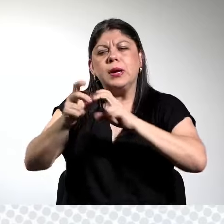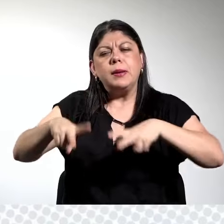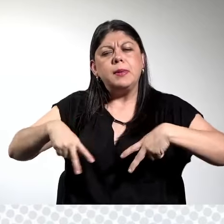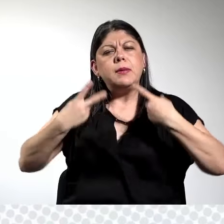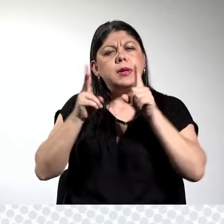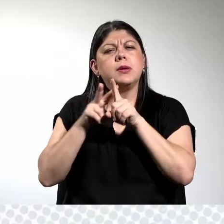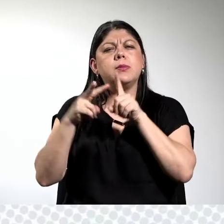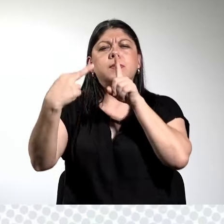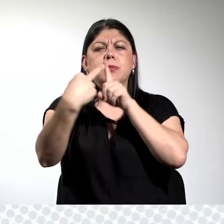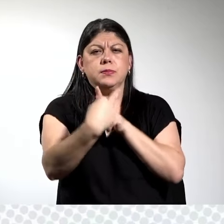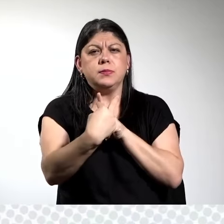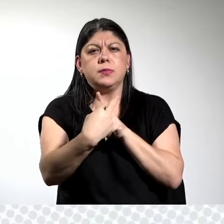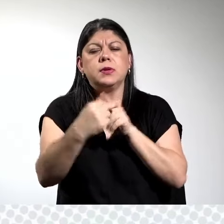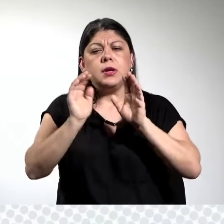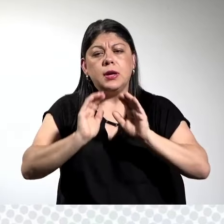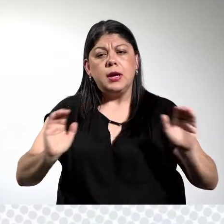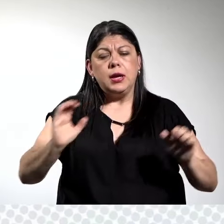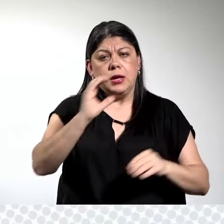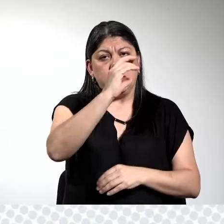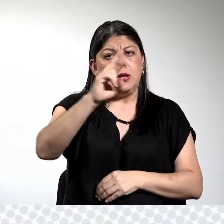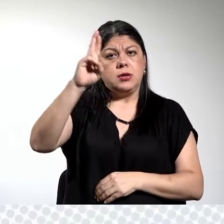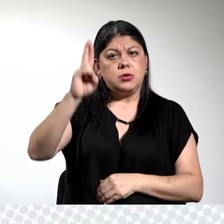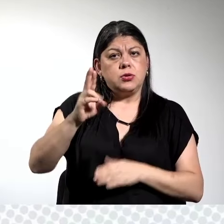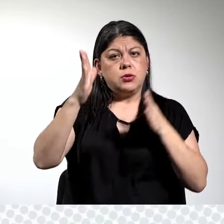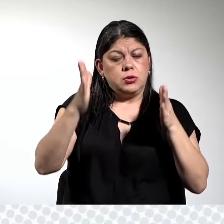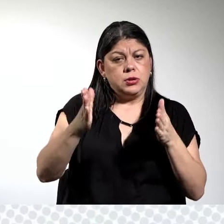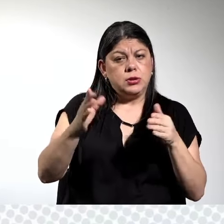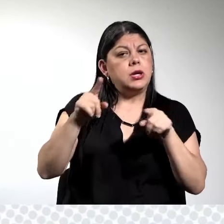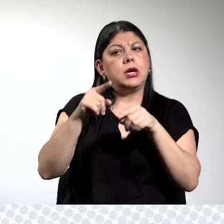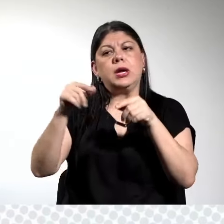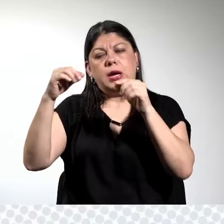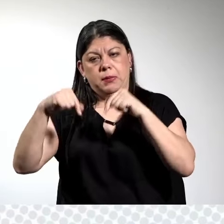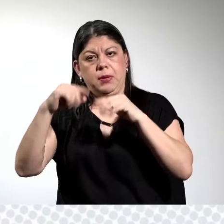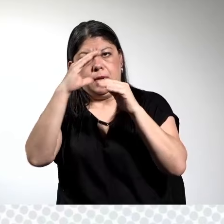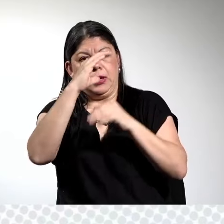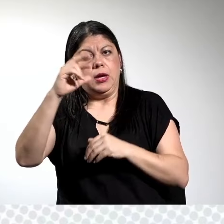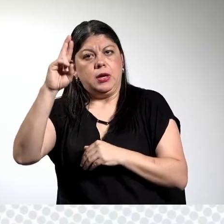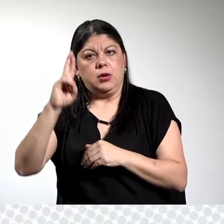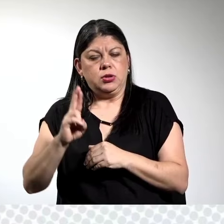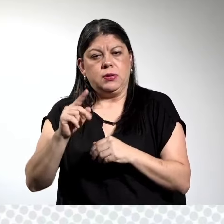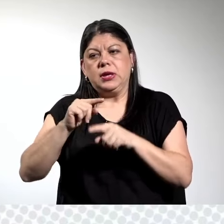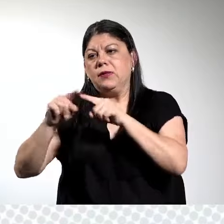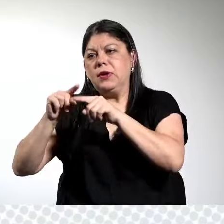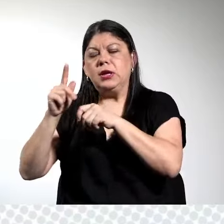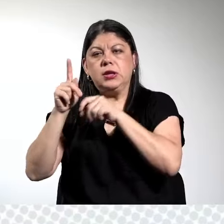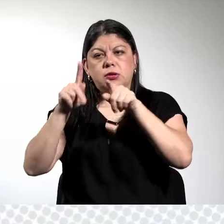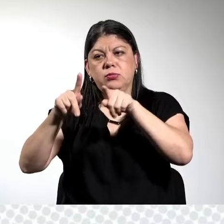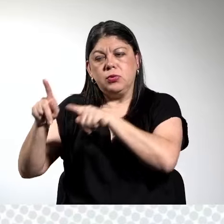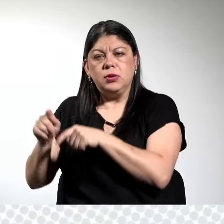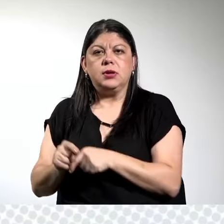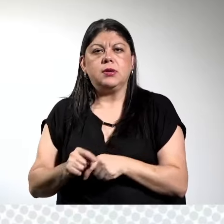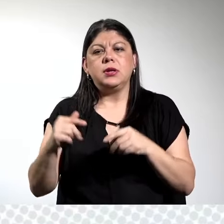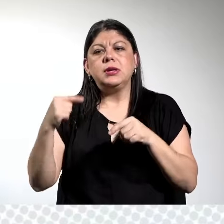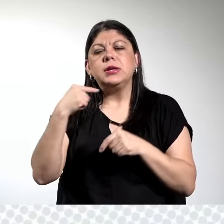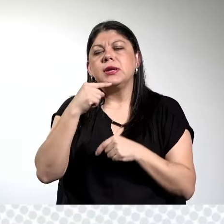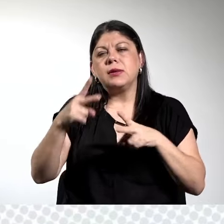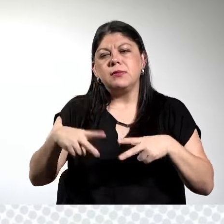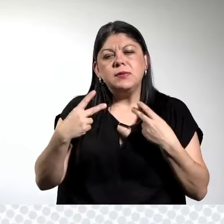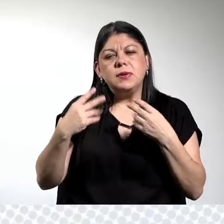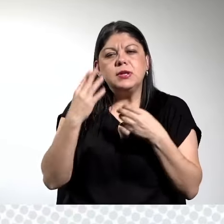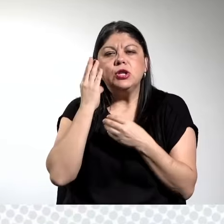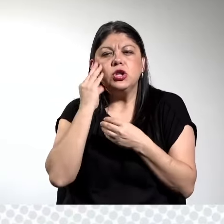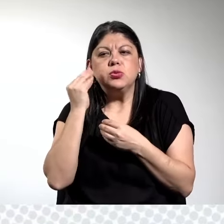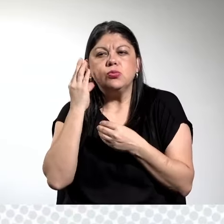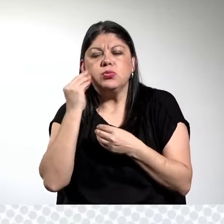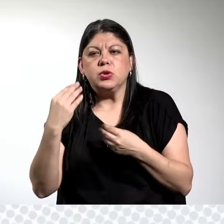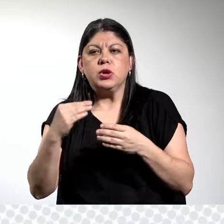perspectiva. La niñez costarricense y no costarricense que vive en este país está heredando un país con muchísimas desigualdades, y usted bien lo decía ahora. Creemos